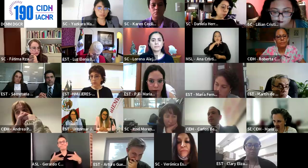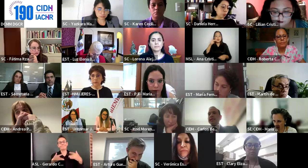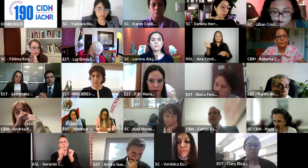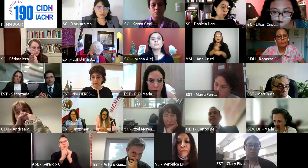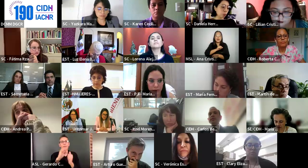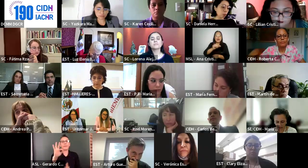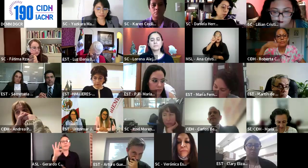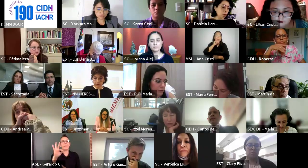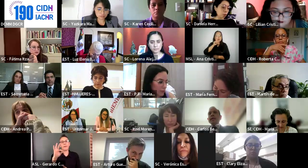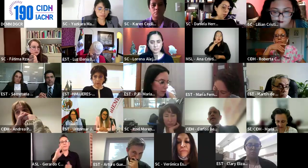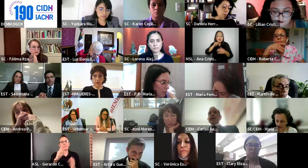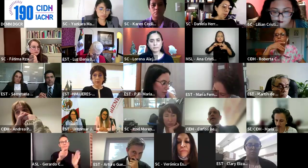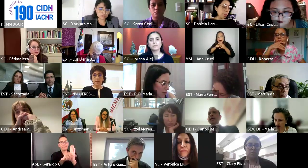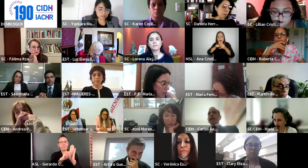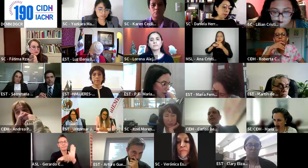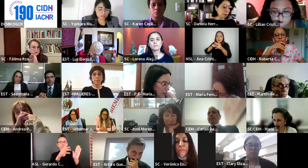o feminicidios,